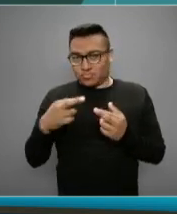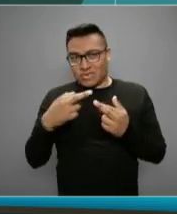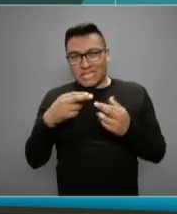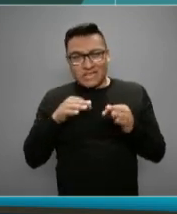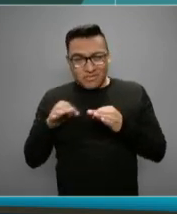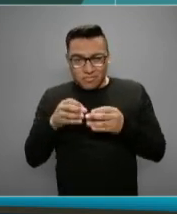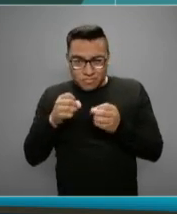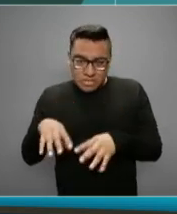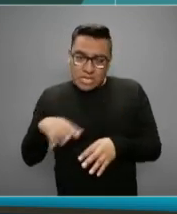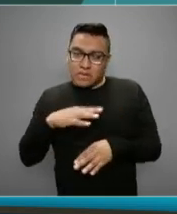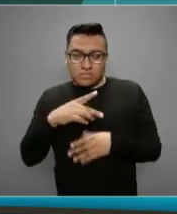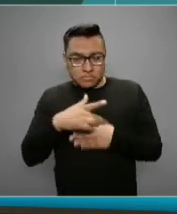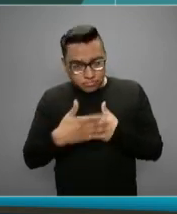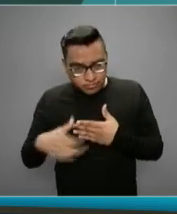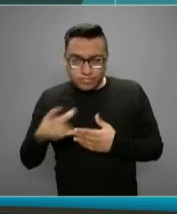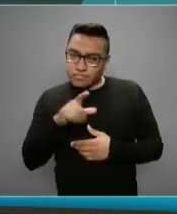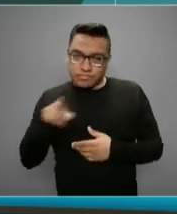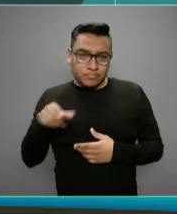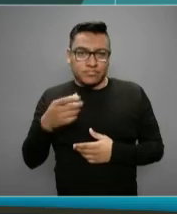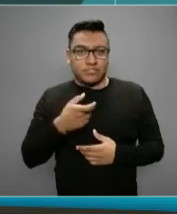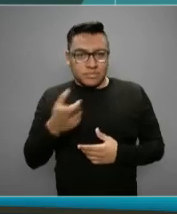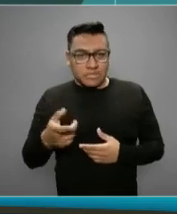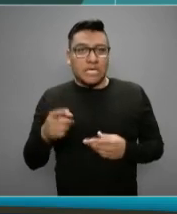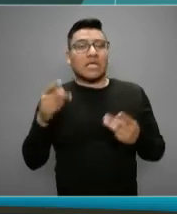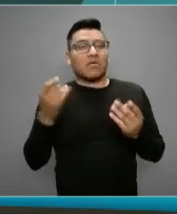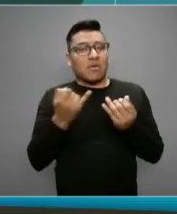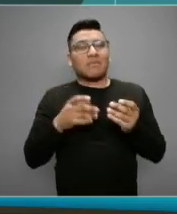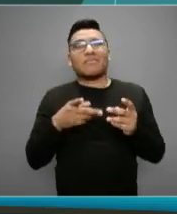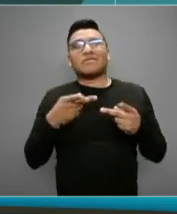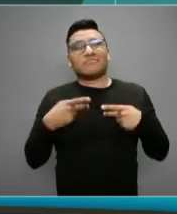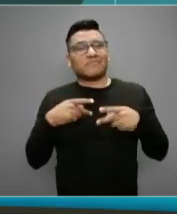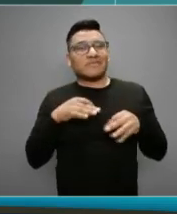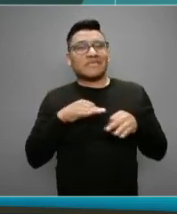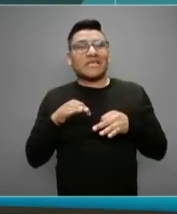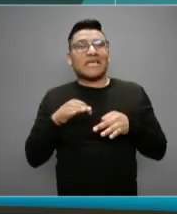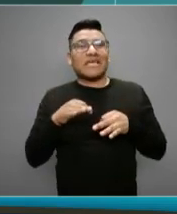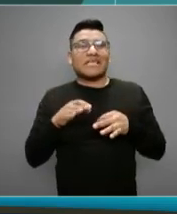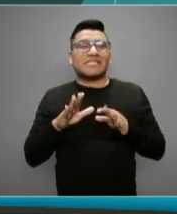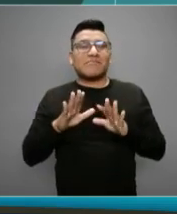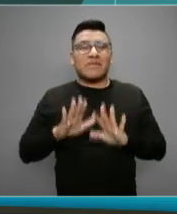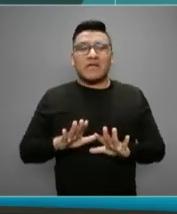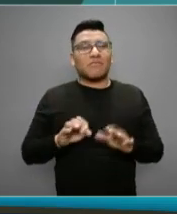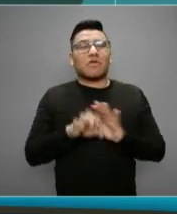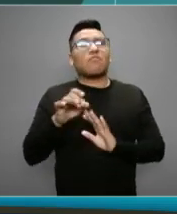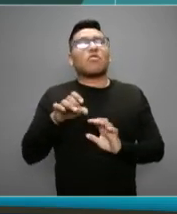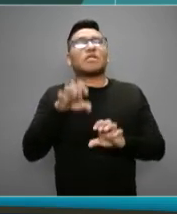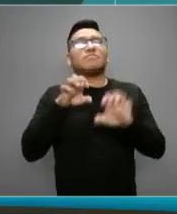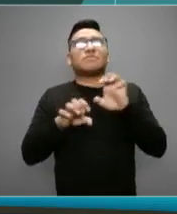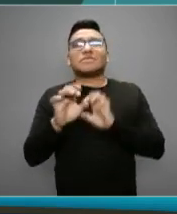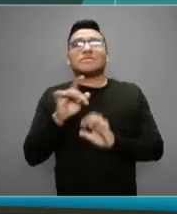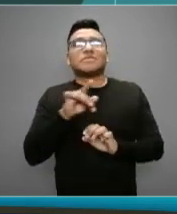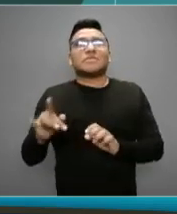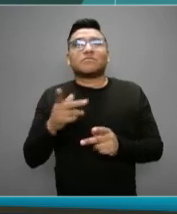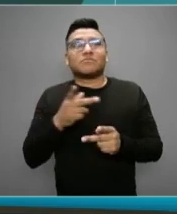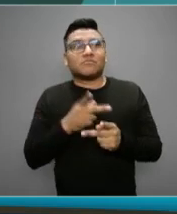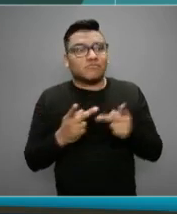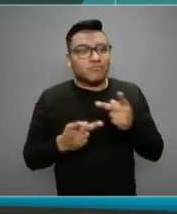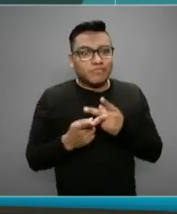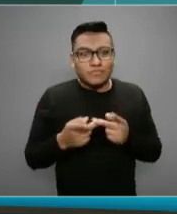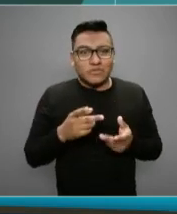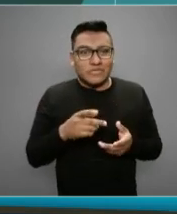hay trabajadores que están en empresas que han entrado en paro técnico. Aquellas que, por ejemplo, no pueden producir lo que